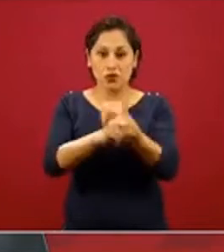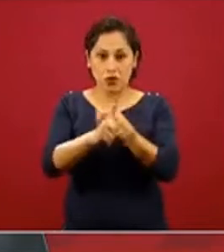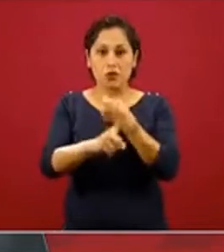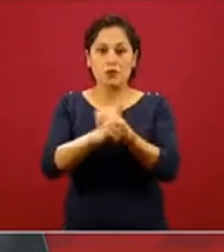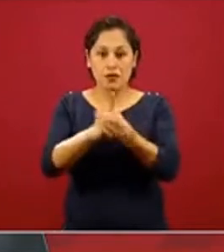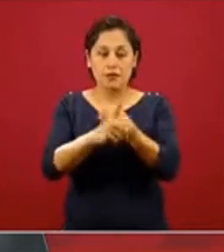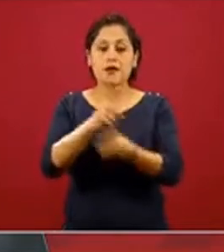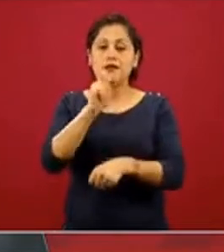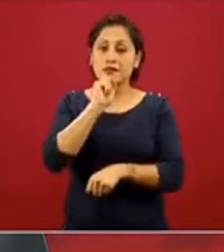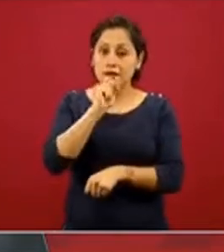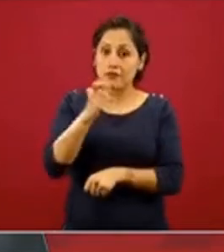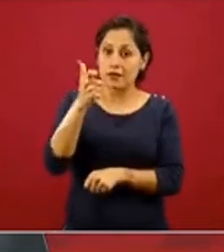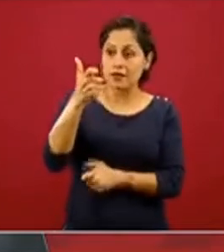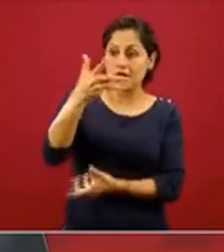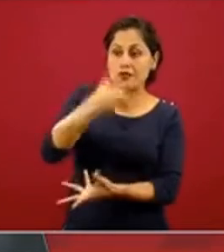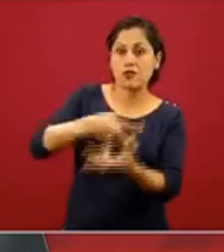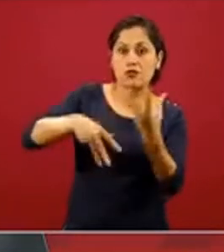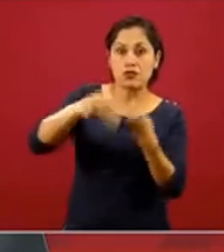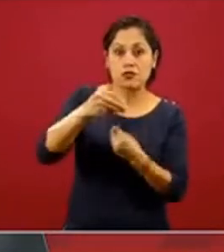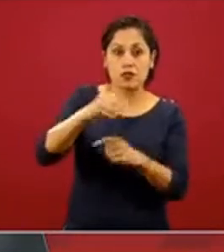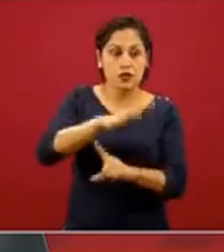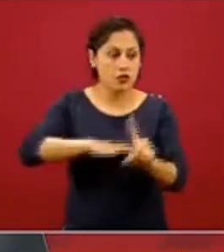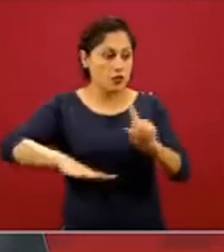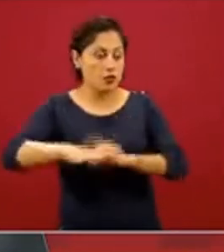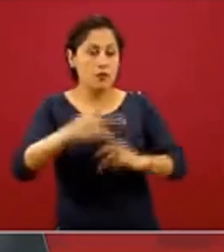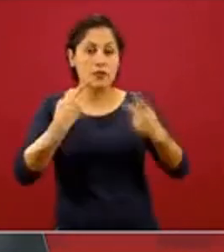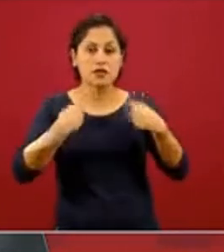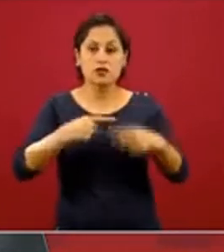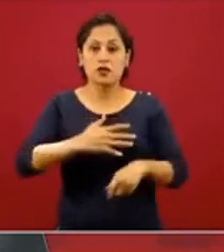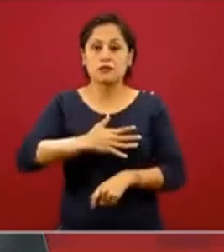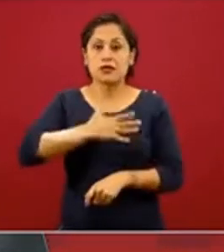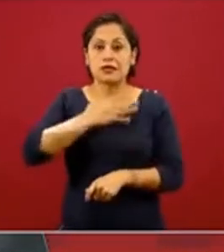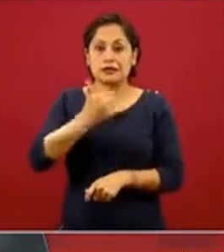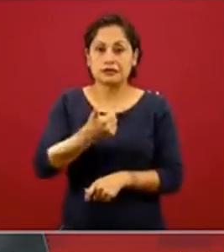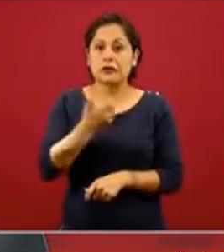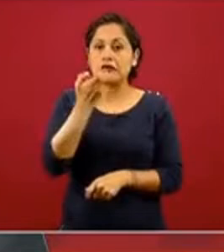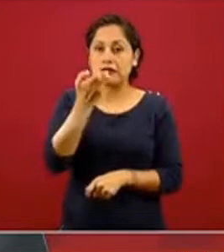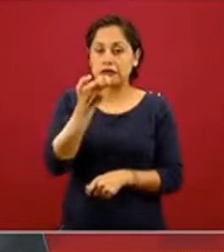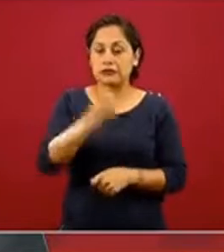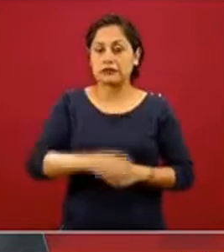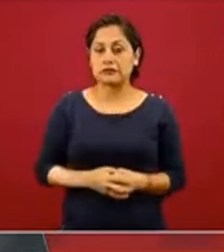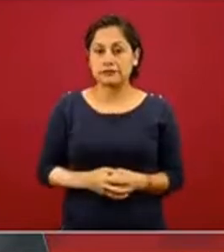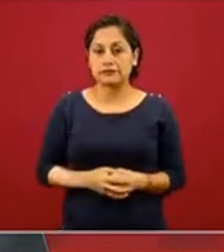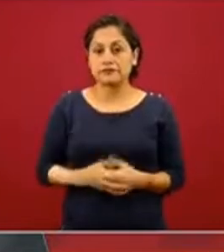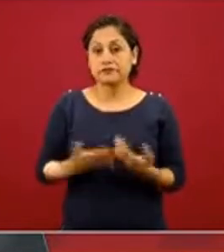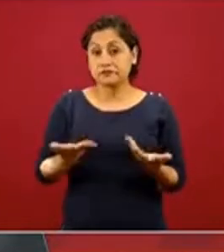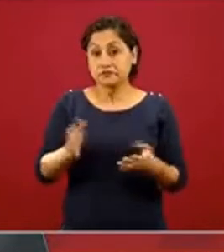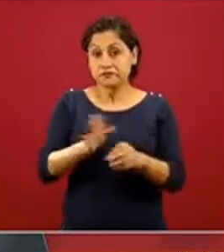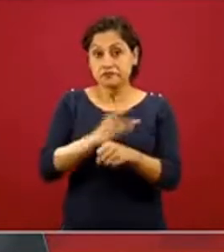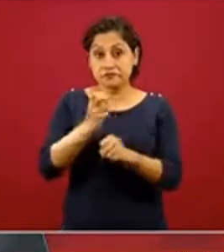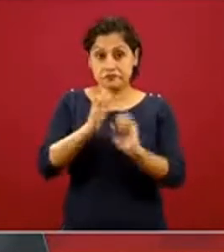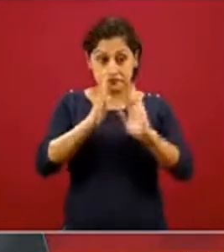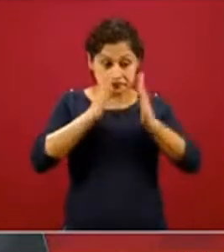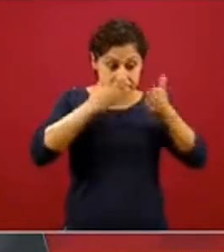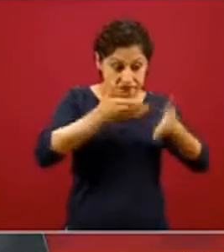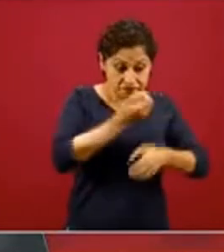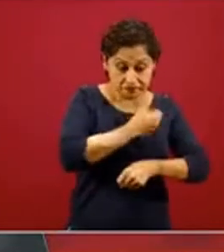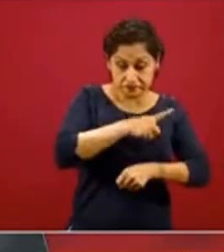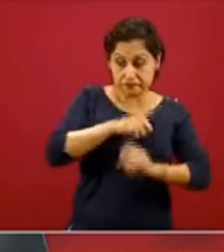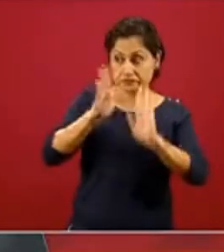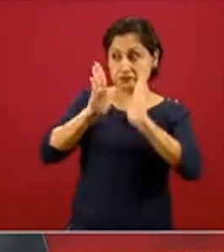bienestar social. No me extraña que personas que tengan garantizados sus